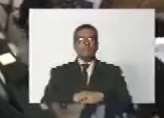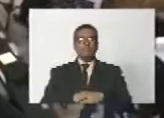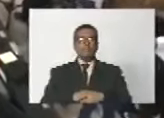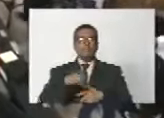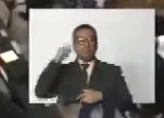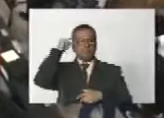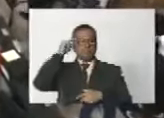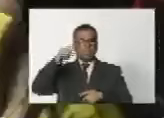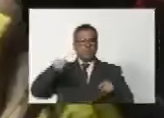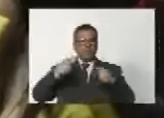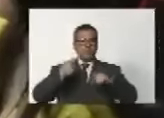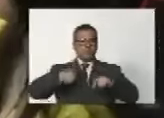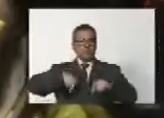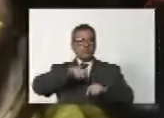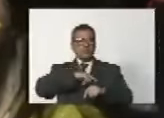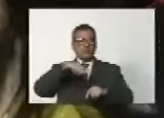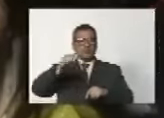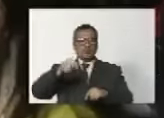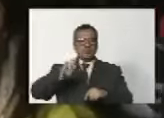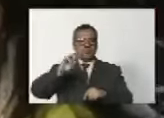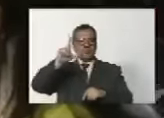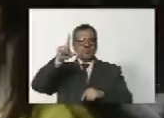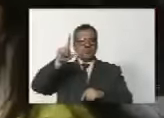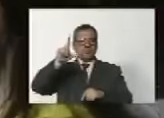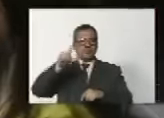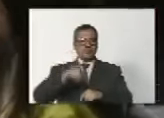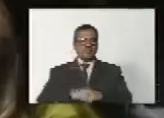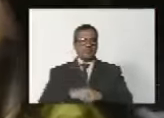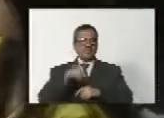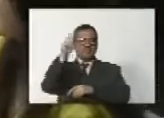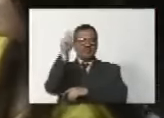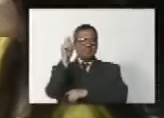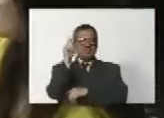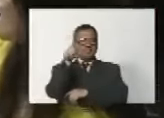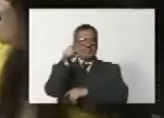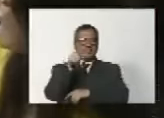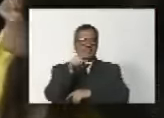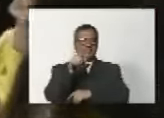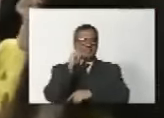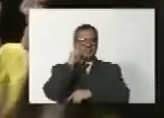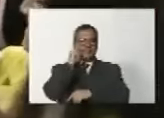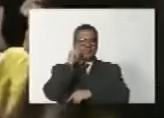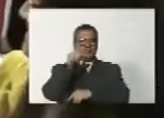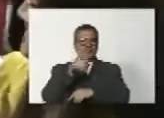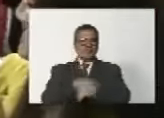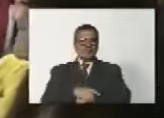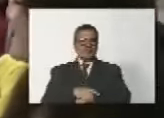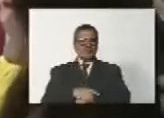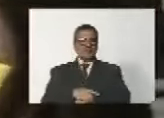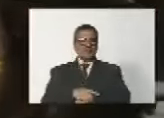hoy está cumpliendo año el compañero Saúl Ortega, diputado.